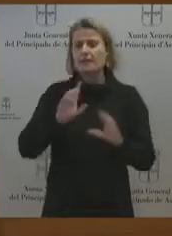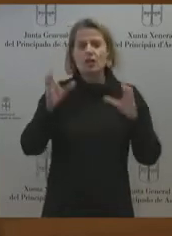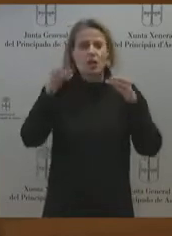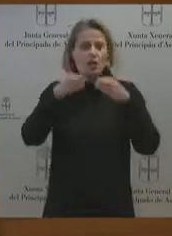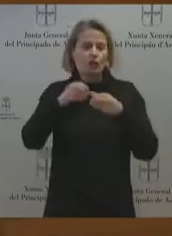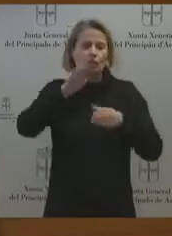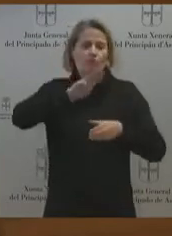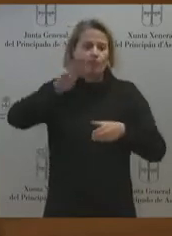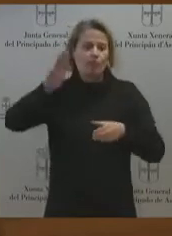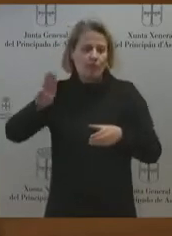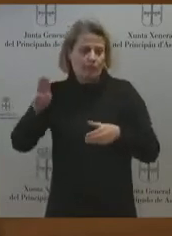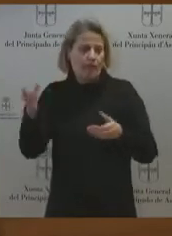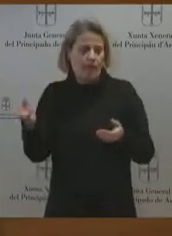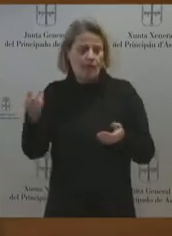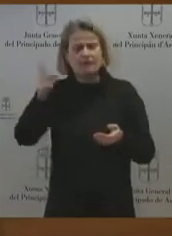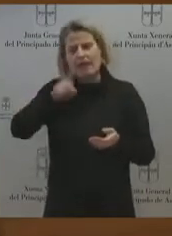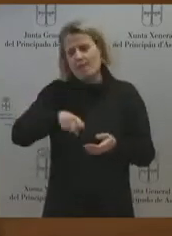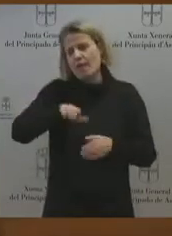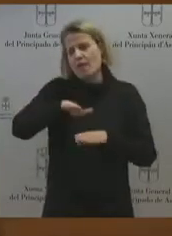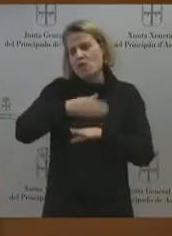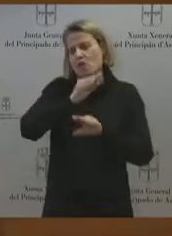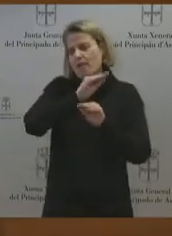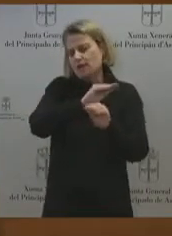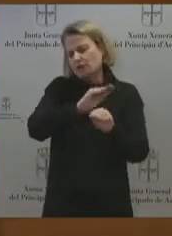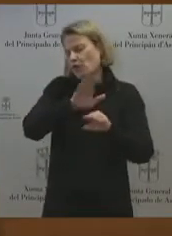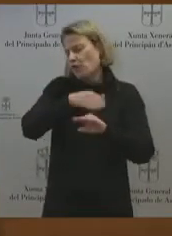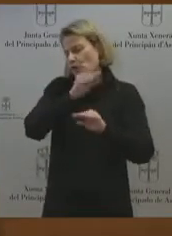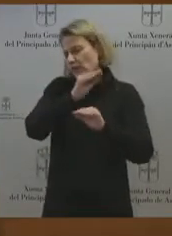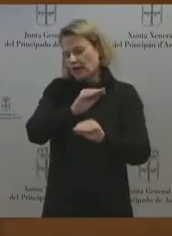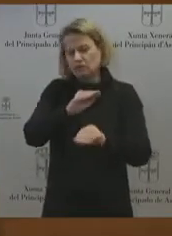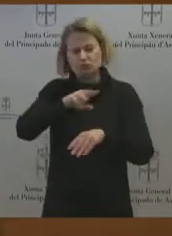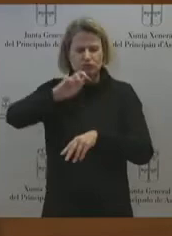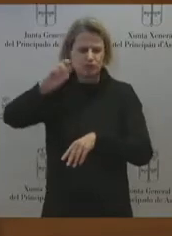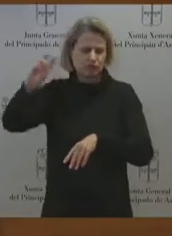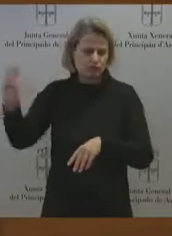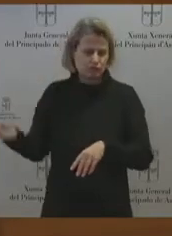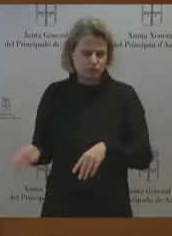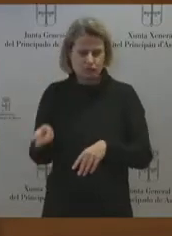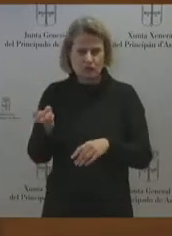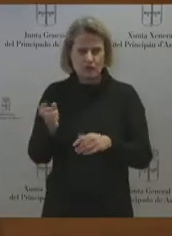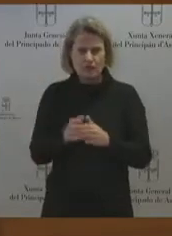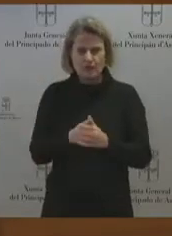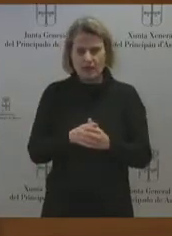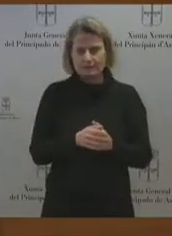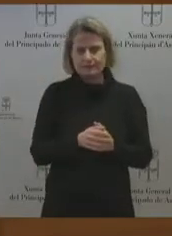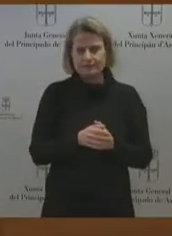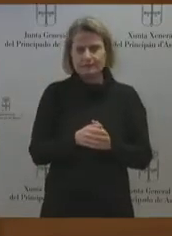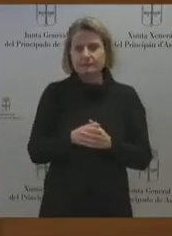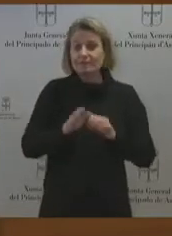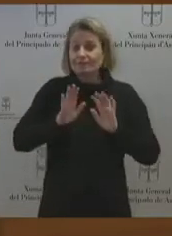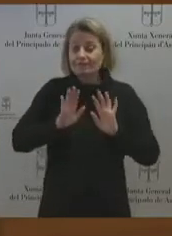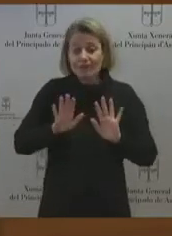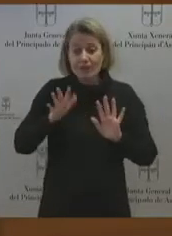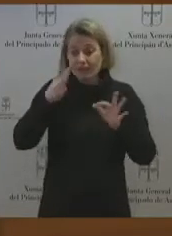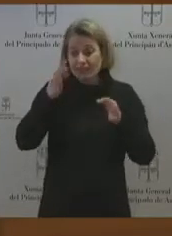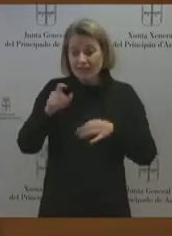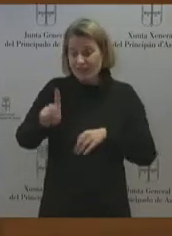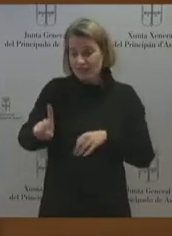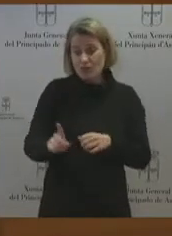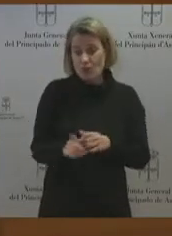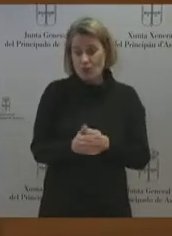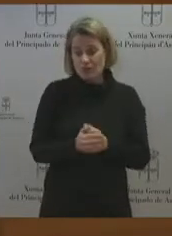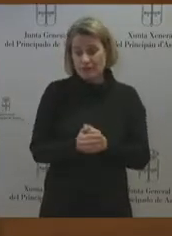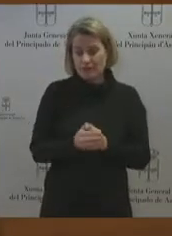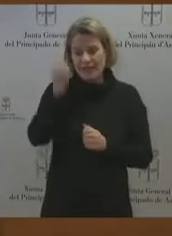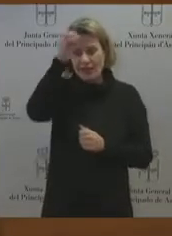gestión, para el inicio de este desmadre que tenemos actualmente. Pero es que no es cierta esa apreciación sobre el futuro industrial de Asturias ni,